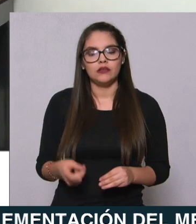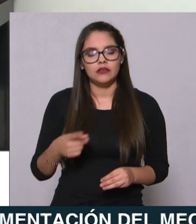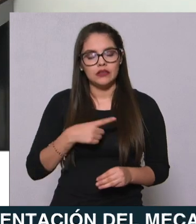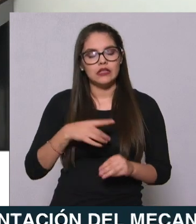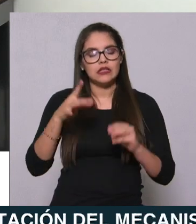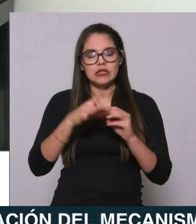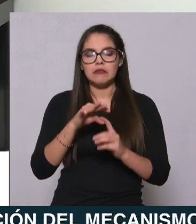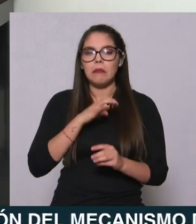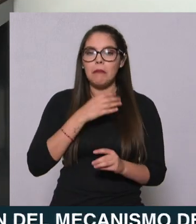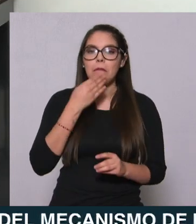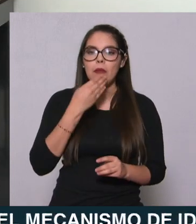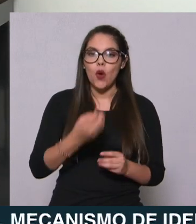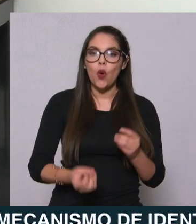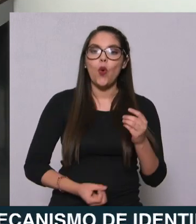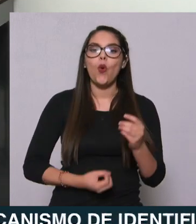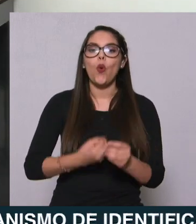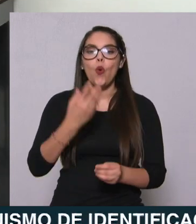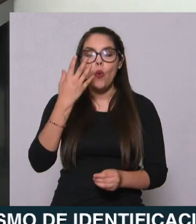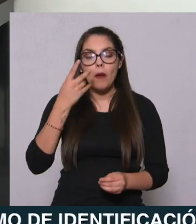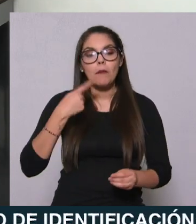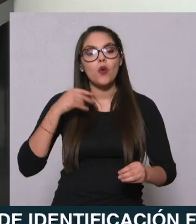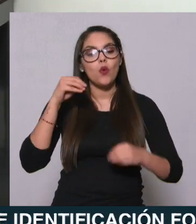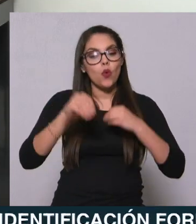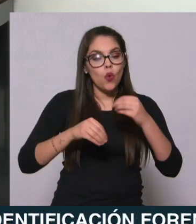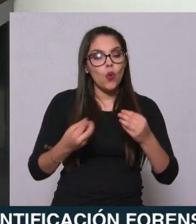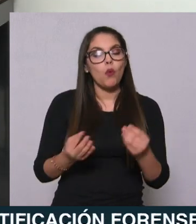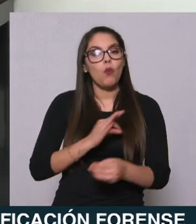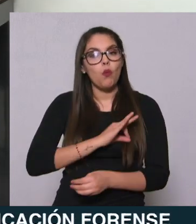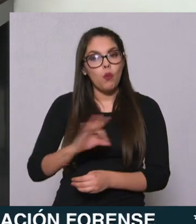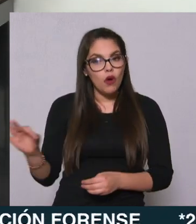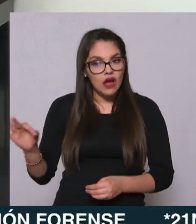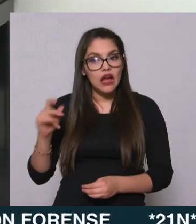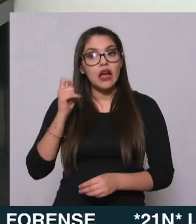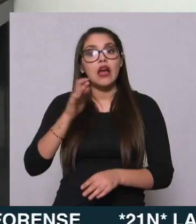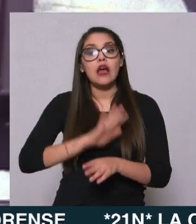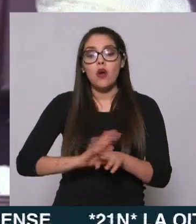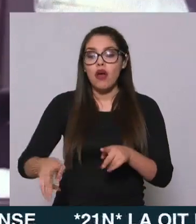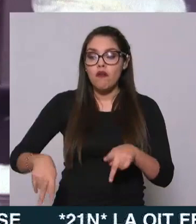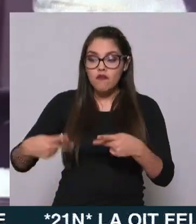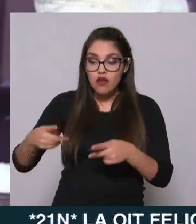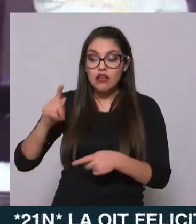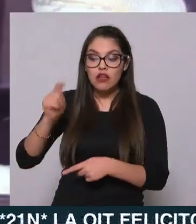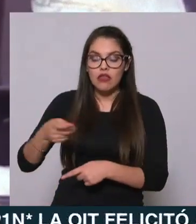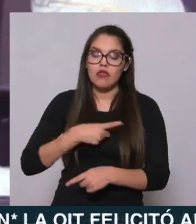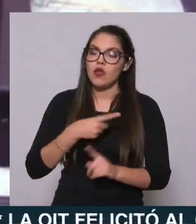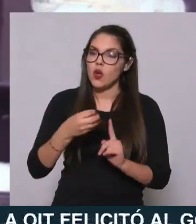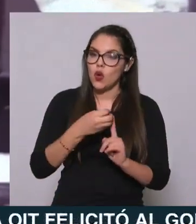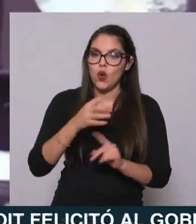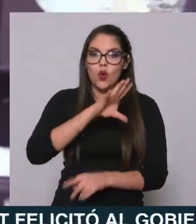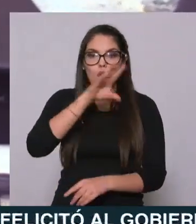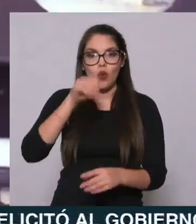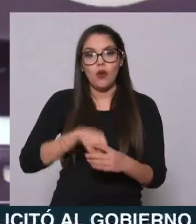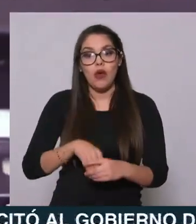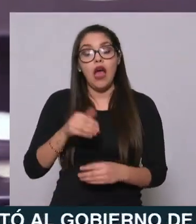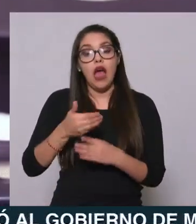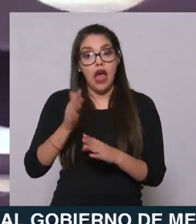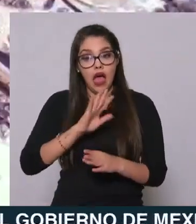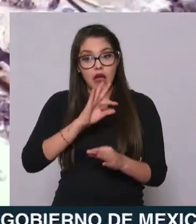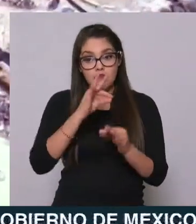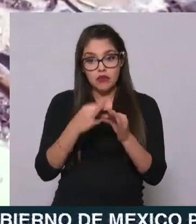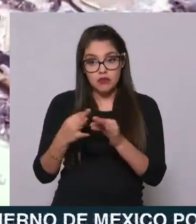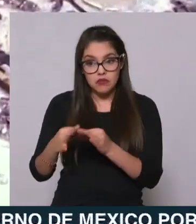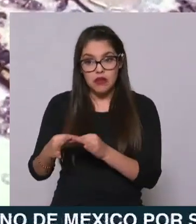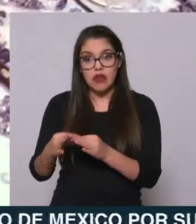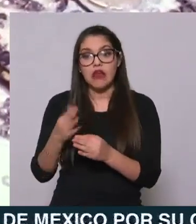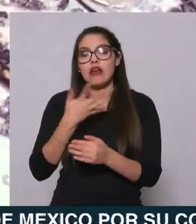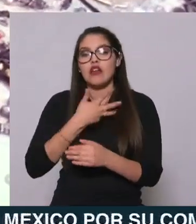claros de cuántos y quiénes son los que venden, qué se vende. Una vez emitidos los lineamientos, se llevaron a